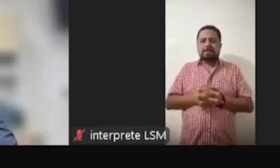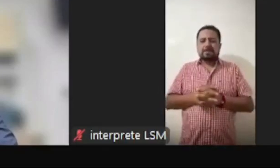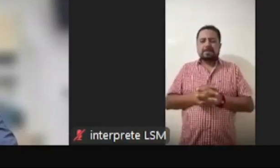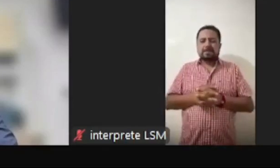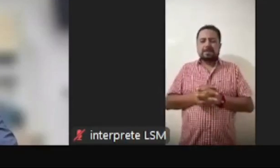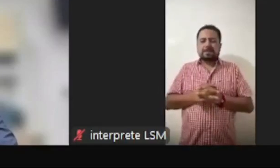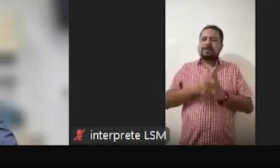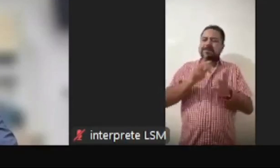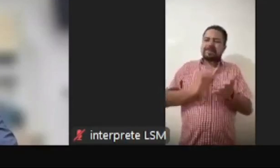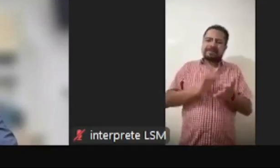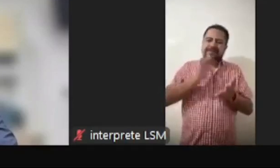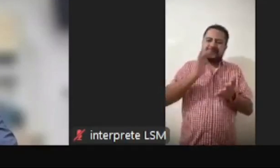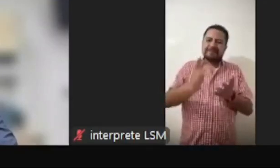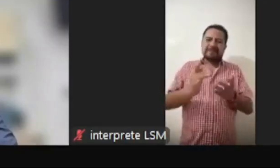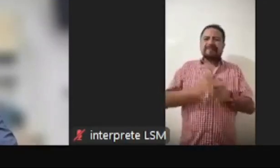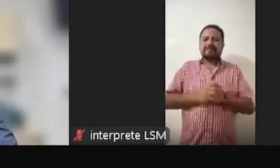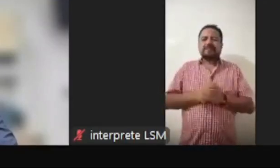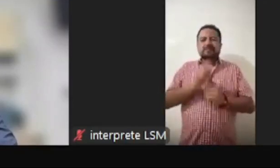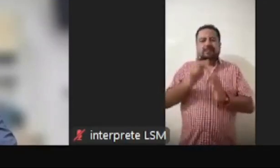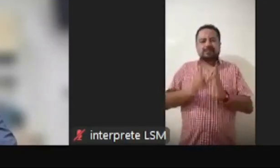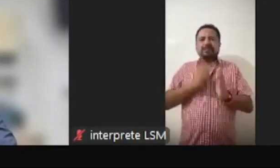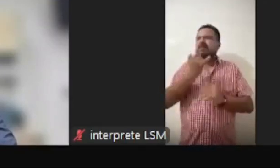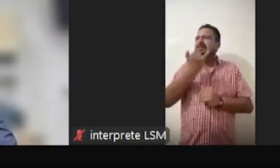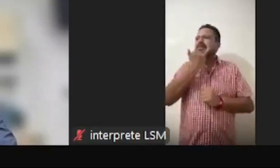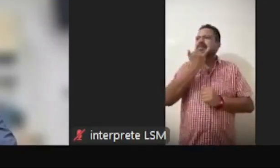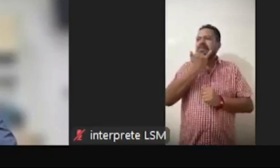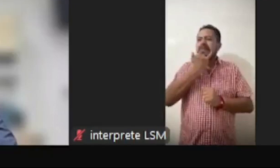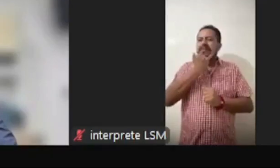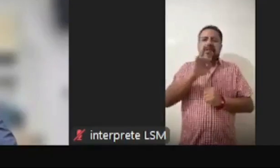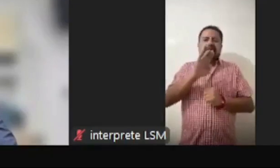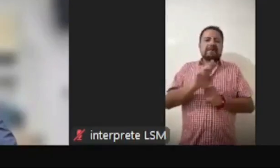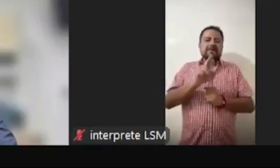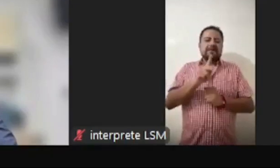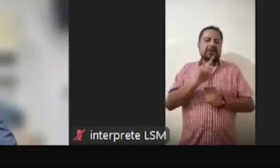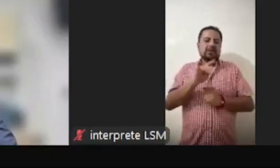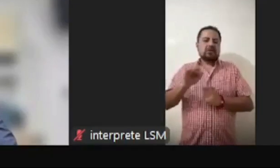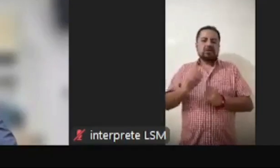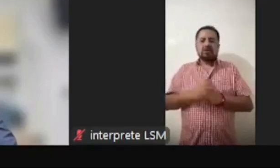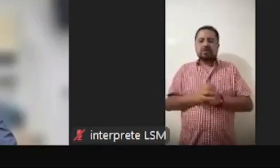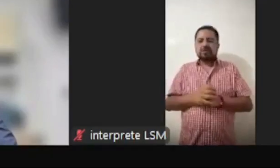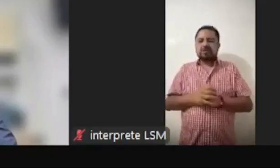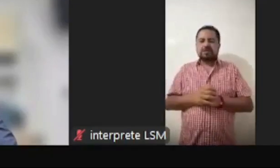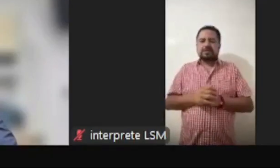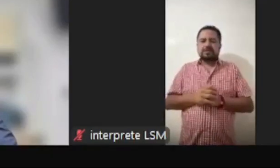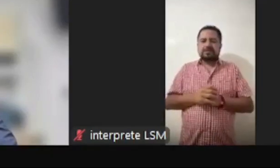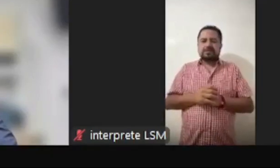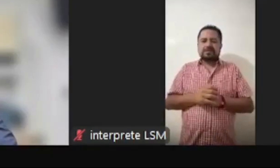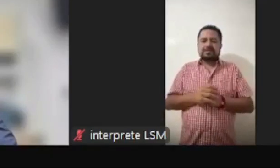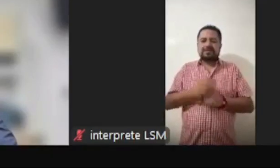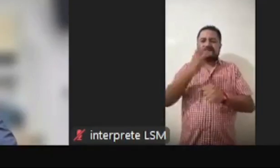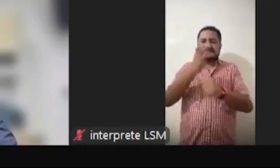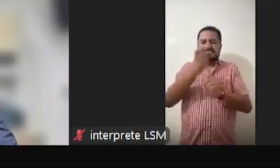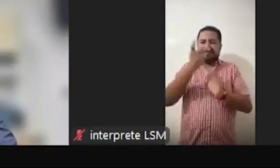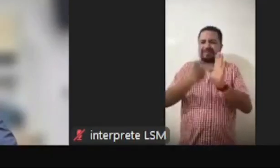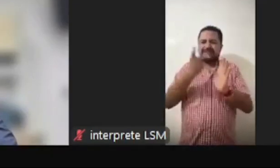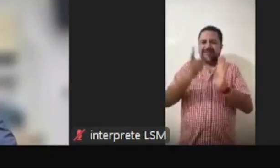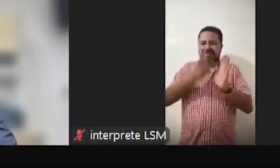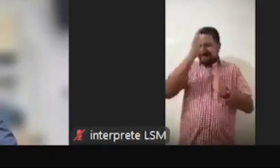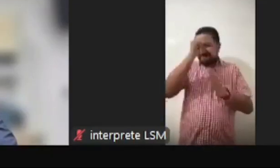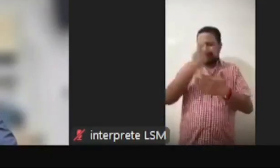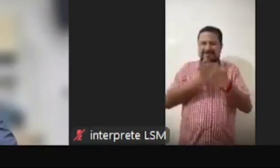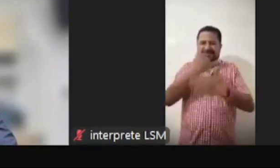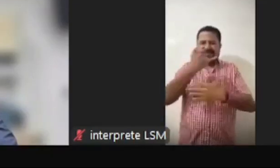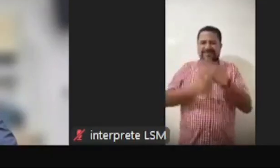Gracias, magistrada. Nuevamente, disculpe, magistrada Hilda Rosa Delgado Brito. Por tercera vez a favor de los proyectos de